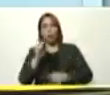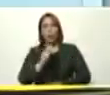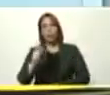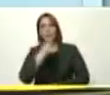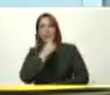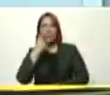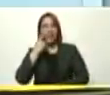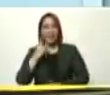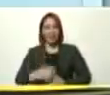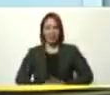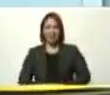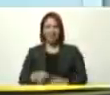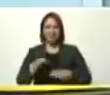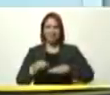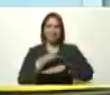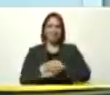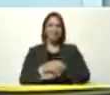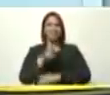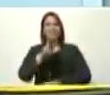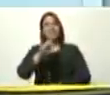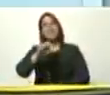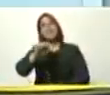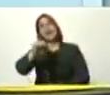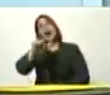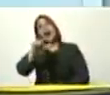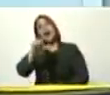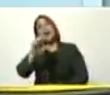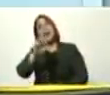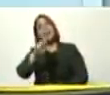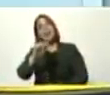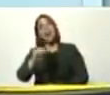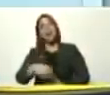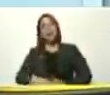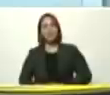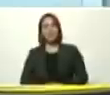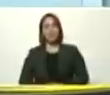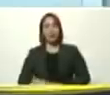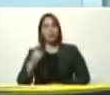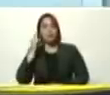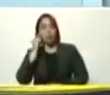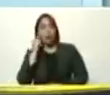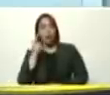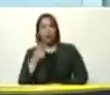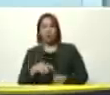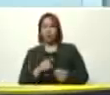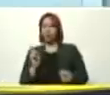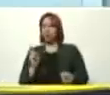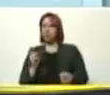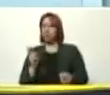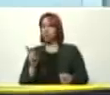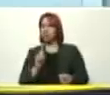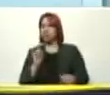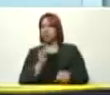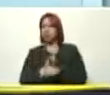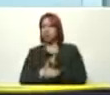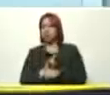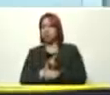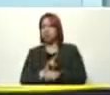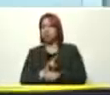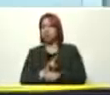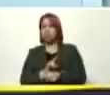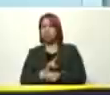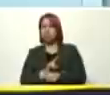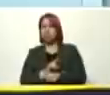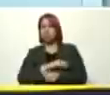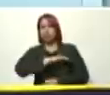Y del municipio Valera. Una mujer está ausente, me dicen. ¿Qué le pasó? Viene en camino de